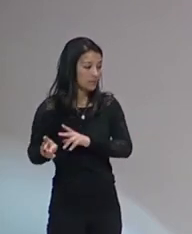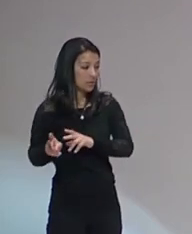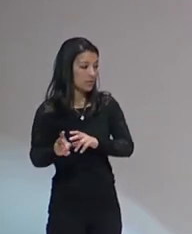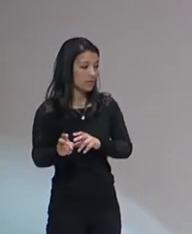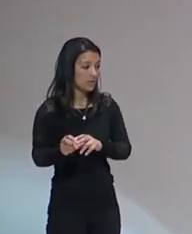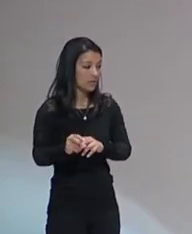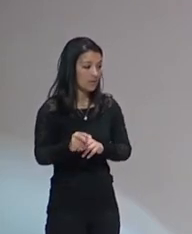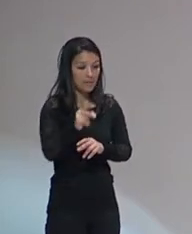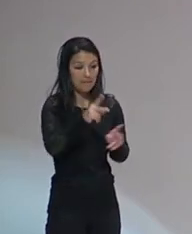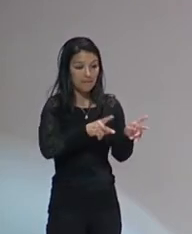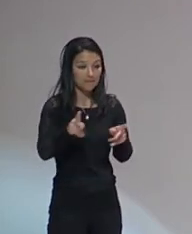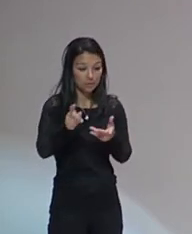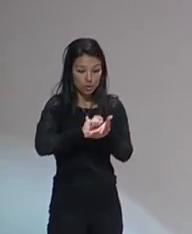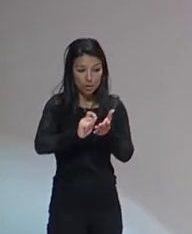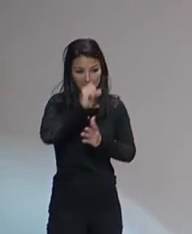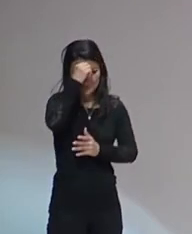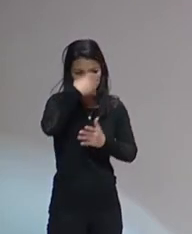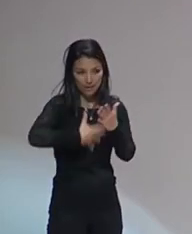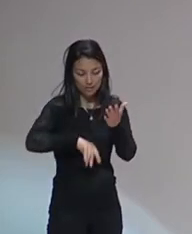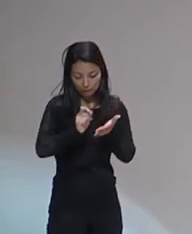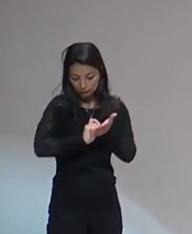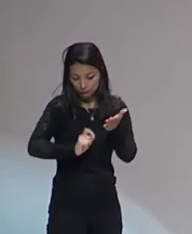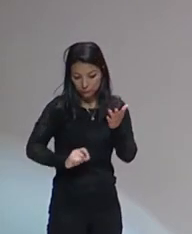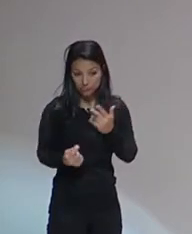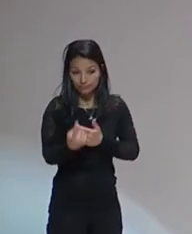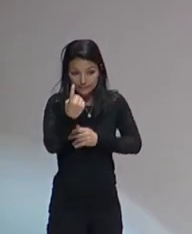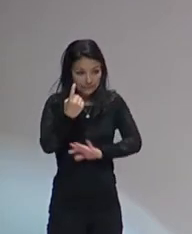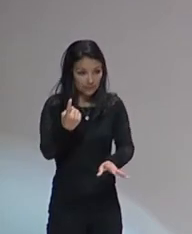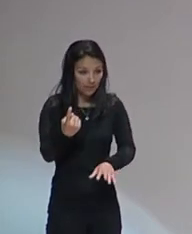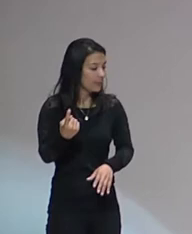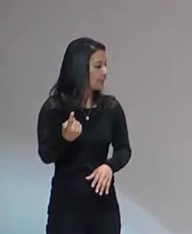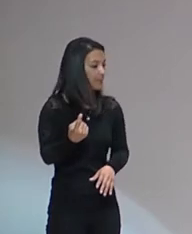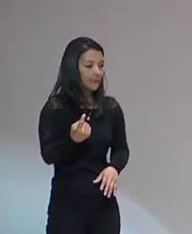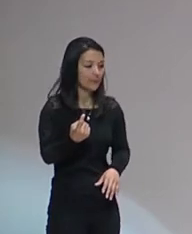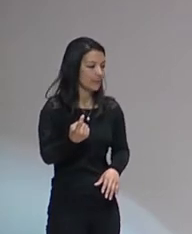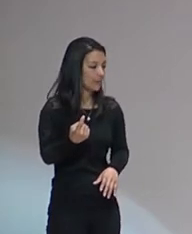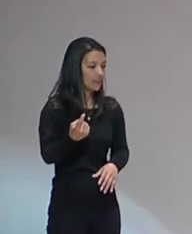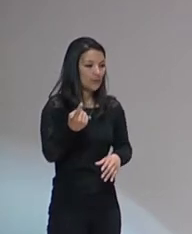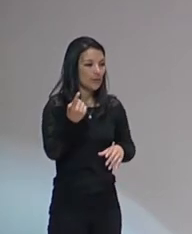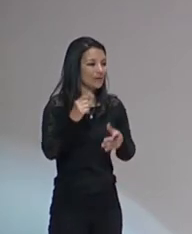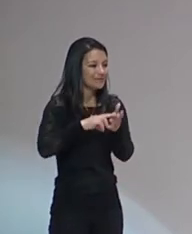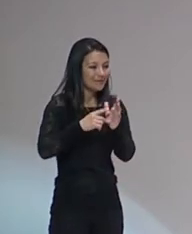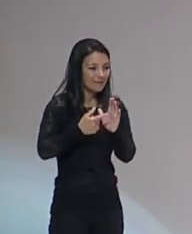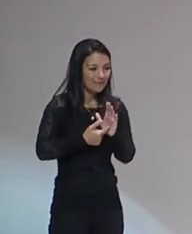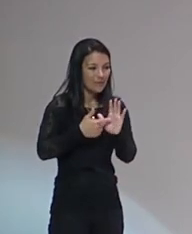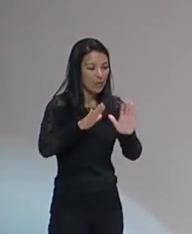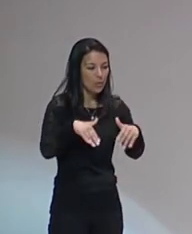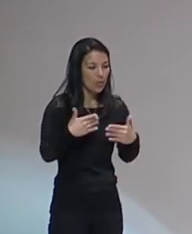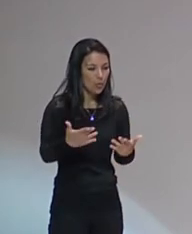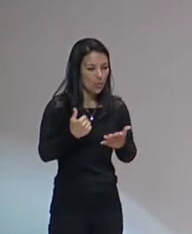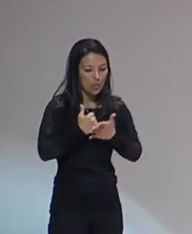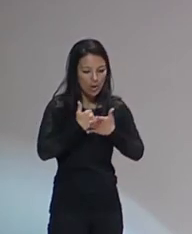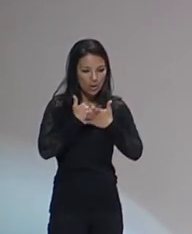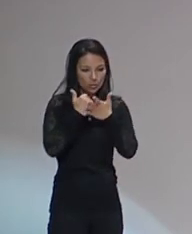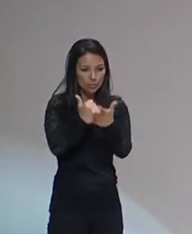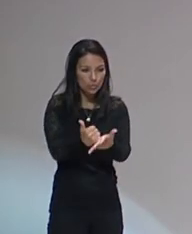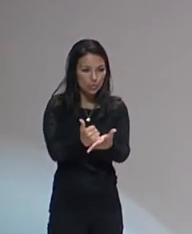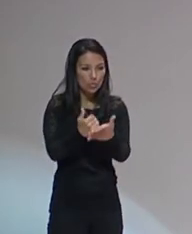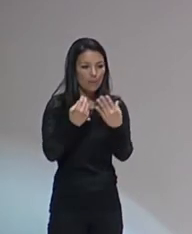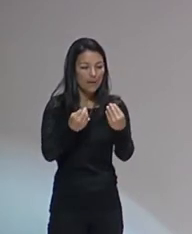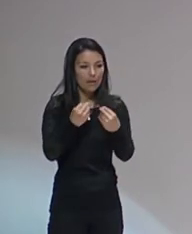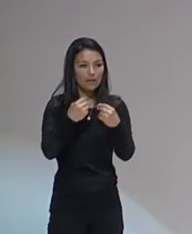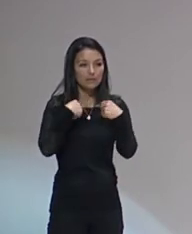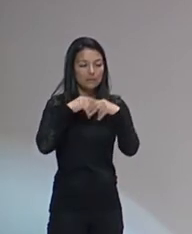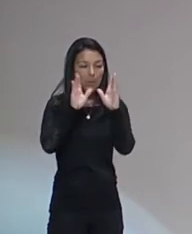que escribe su ensayo, sino es realmente ayudarle en abrir su